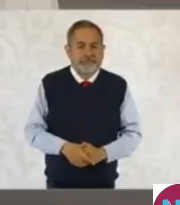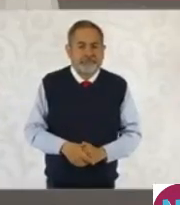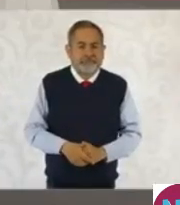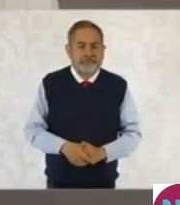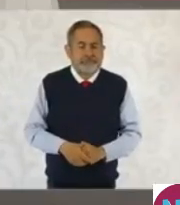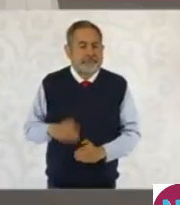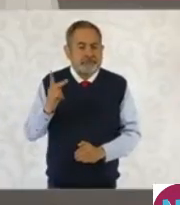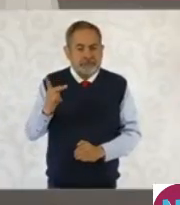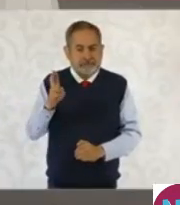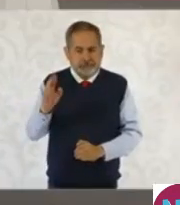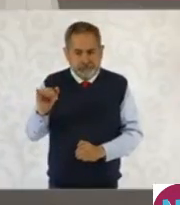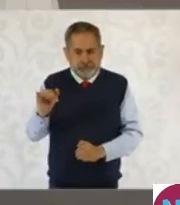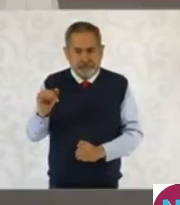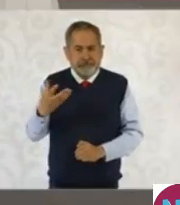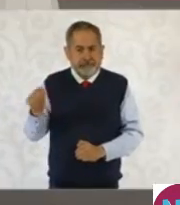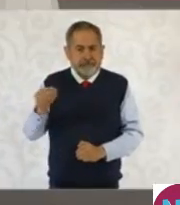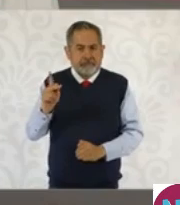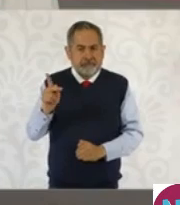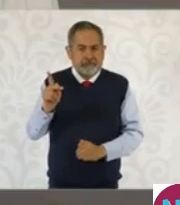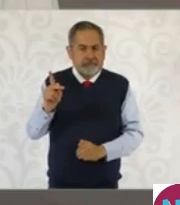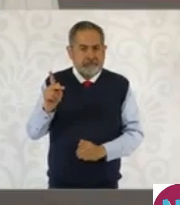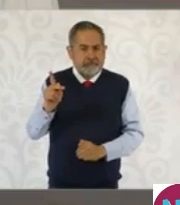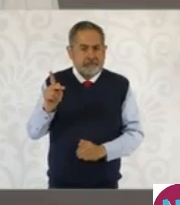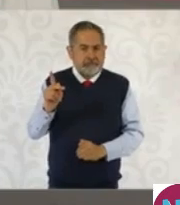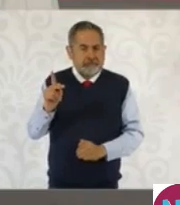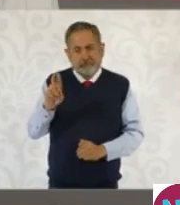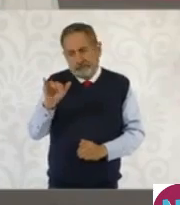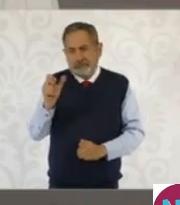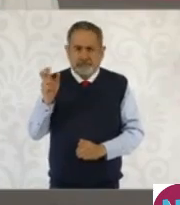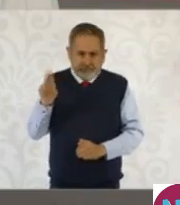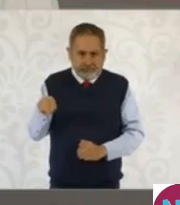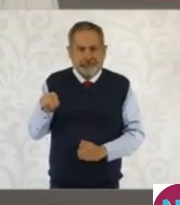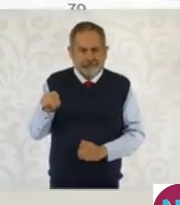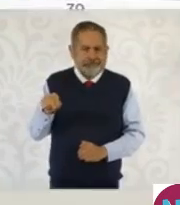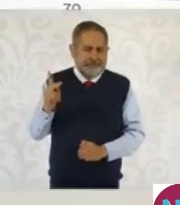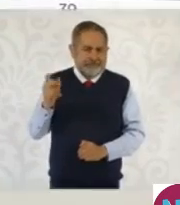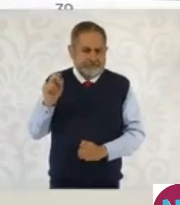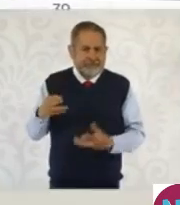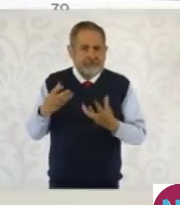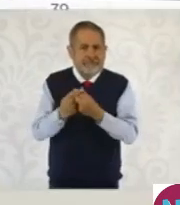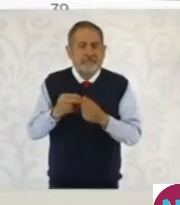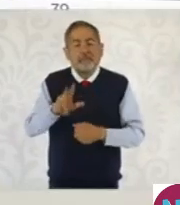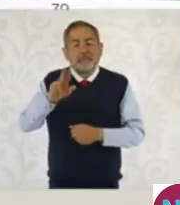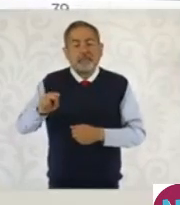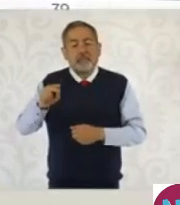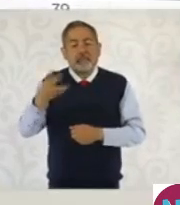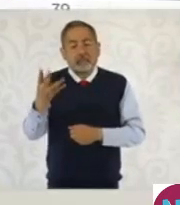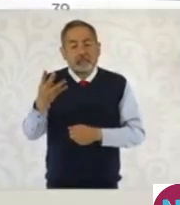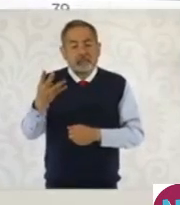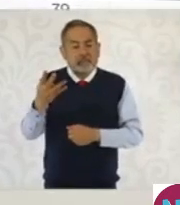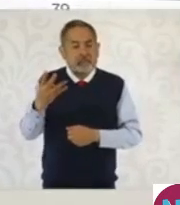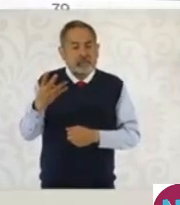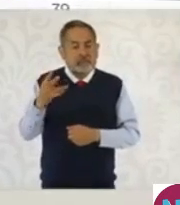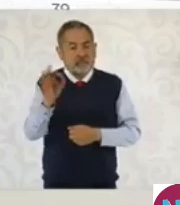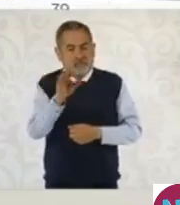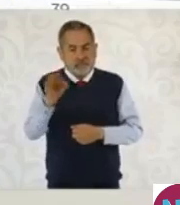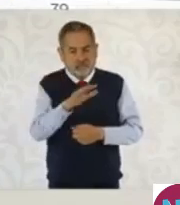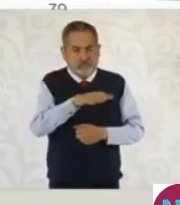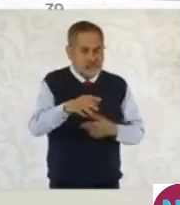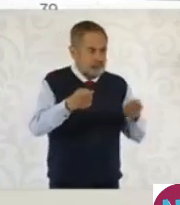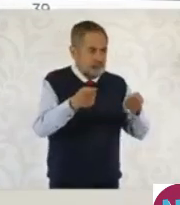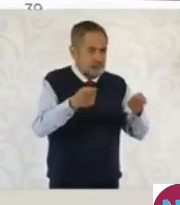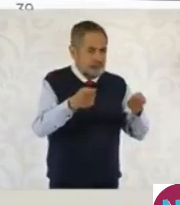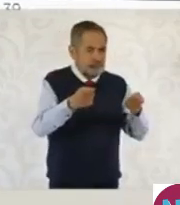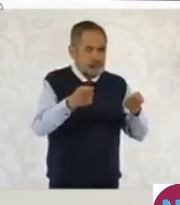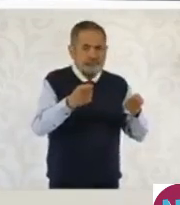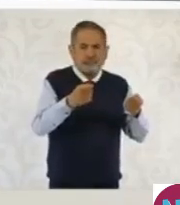El PRI-PAN, el PRIAN, gobernaba 84% de la población. Ahora